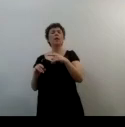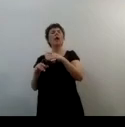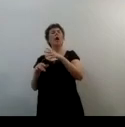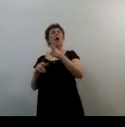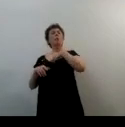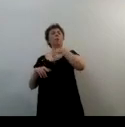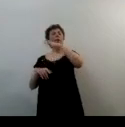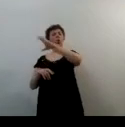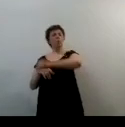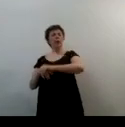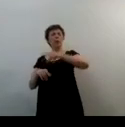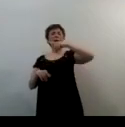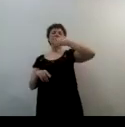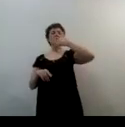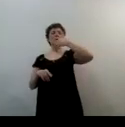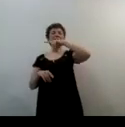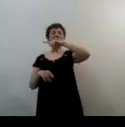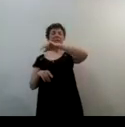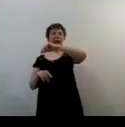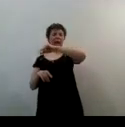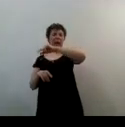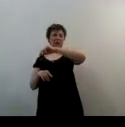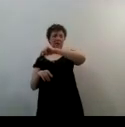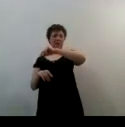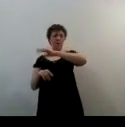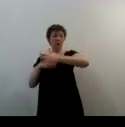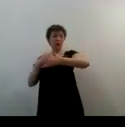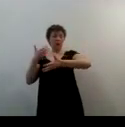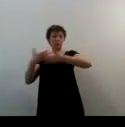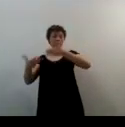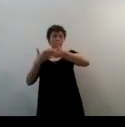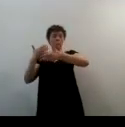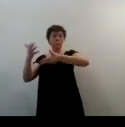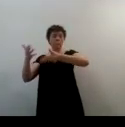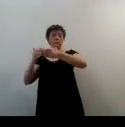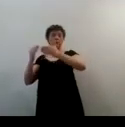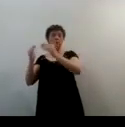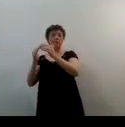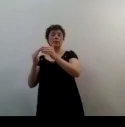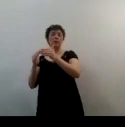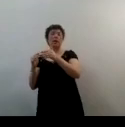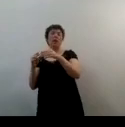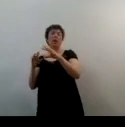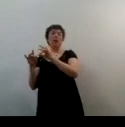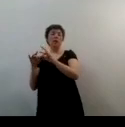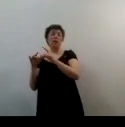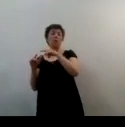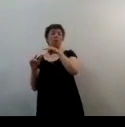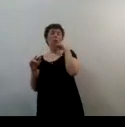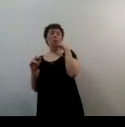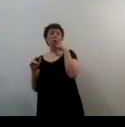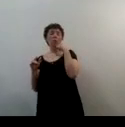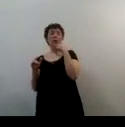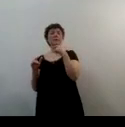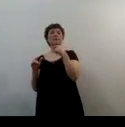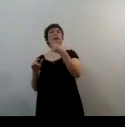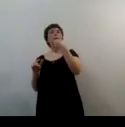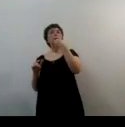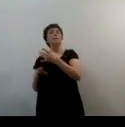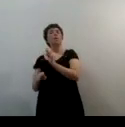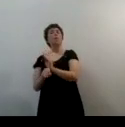utiliza obviamente edulcorantes para hacer dulces caseros y está muy bien porque estoy reduciendo azúcares, estaría bueno. Lo único, cuidado con la